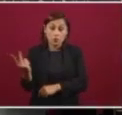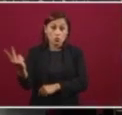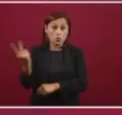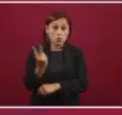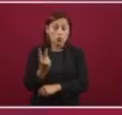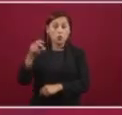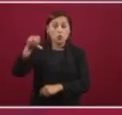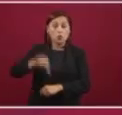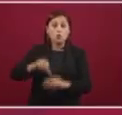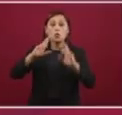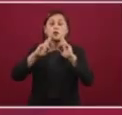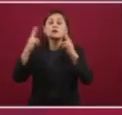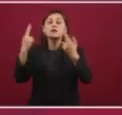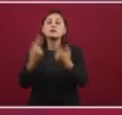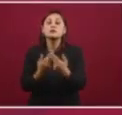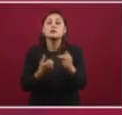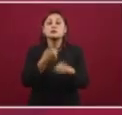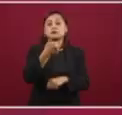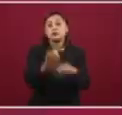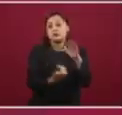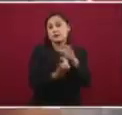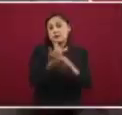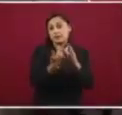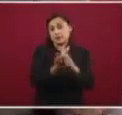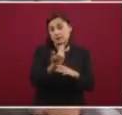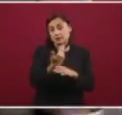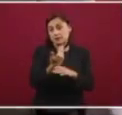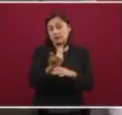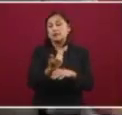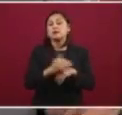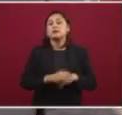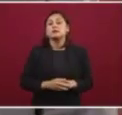y están seguramente ya